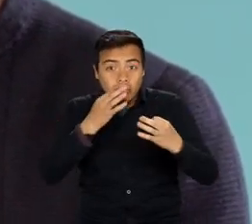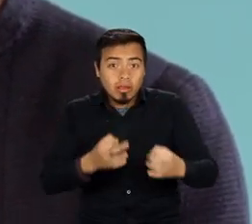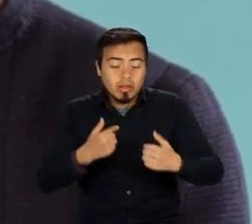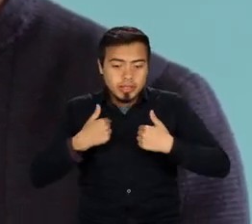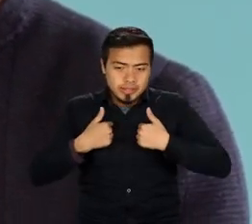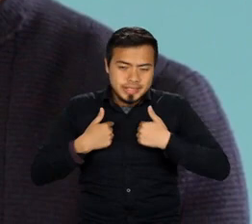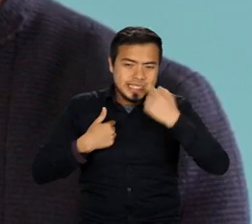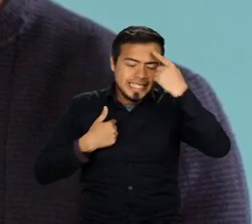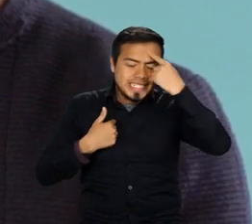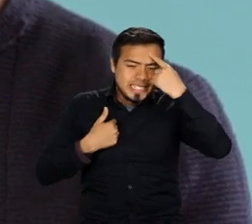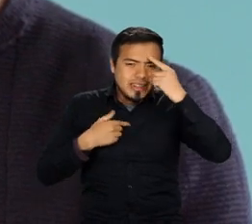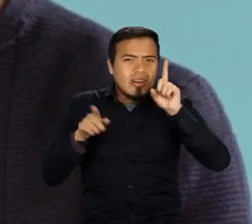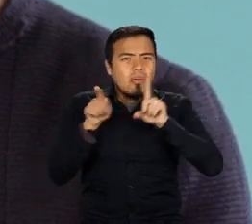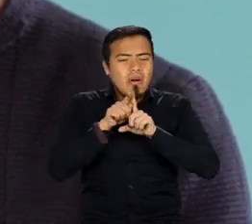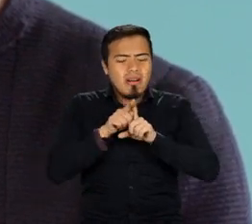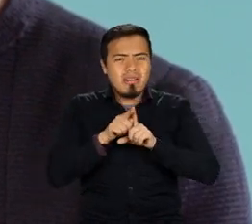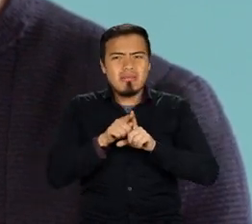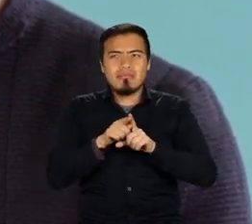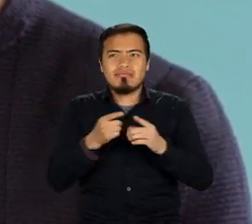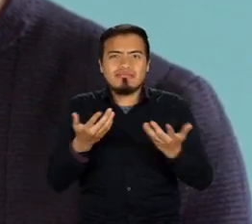tan